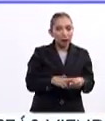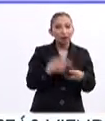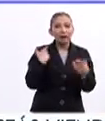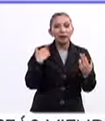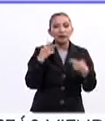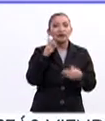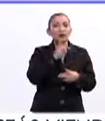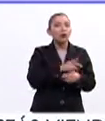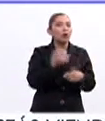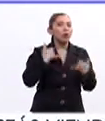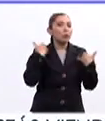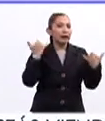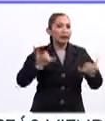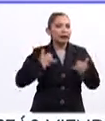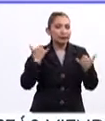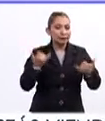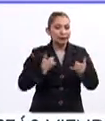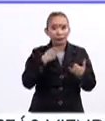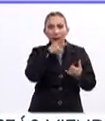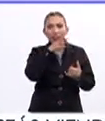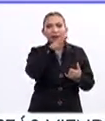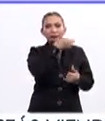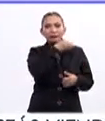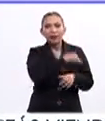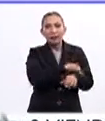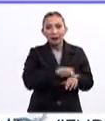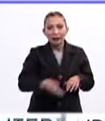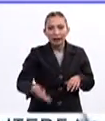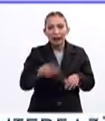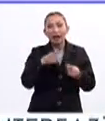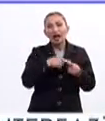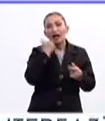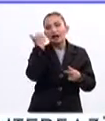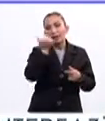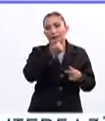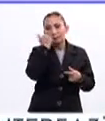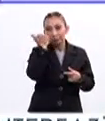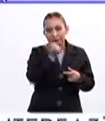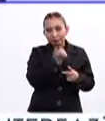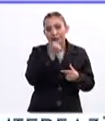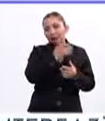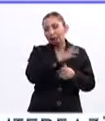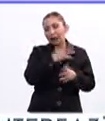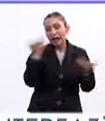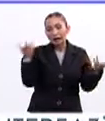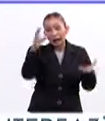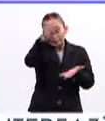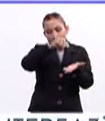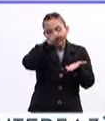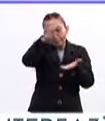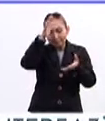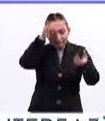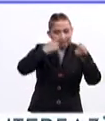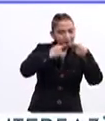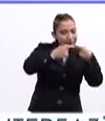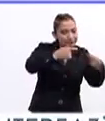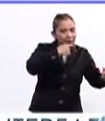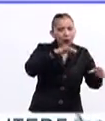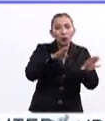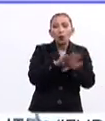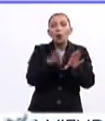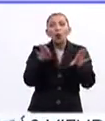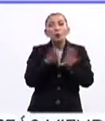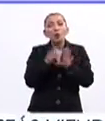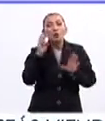de maestras, de jóvenes, de padres de familia, de estudiantes, y generar un gran consenso sobre